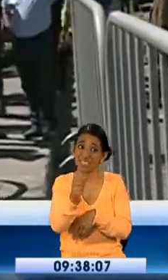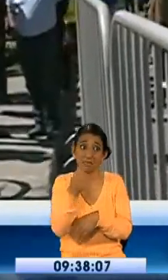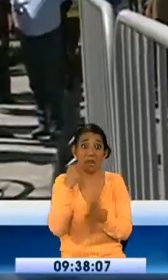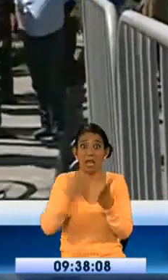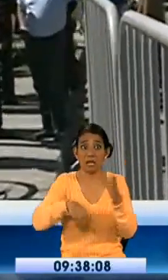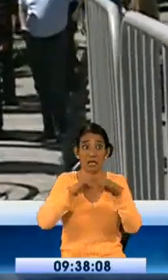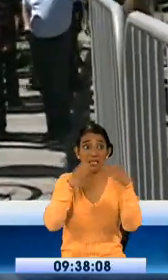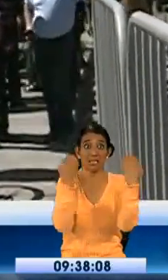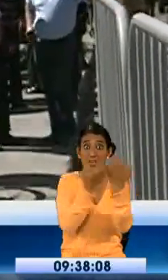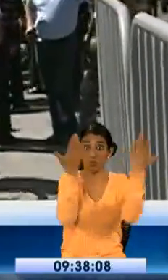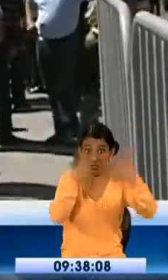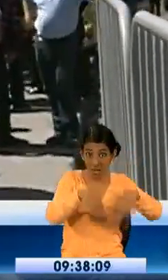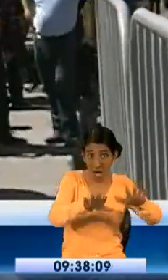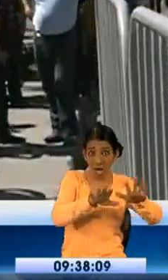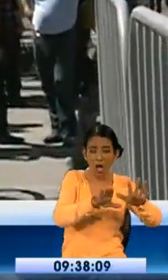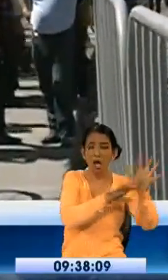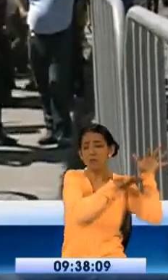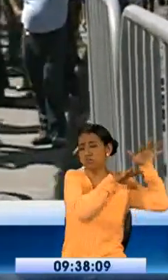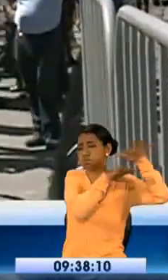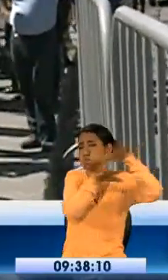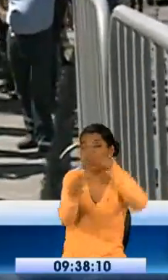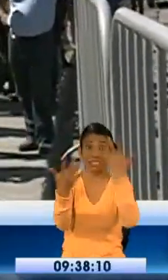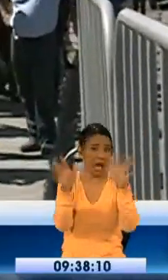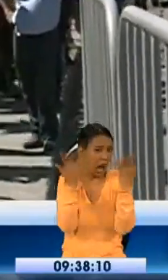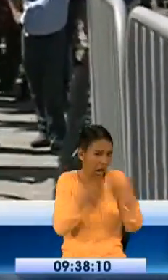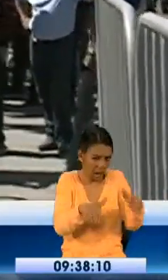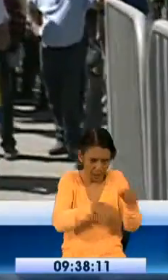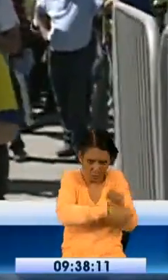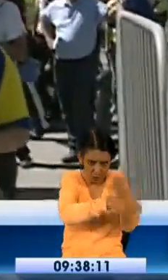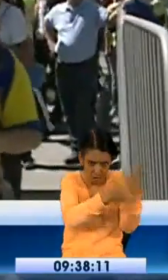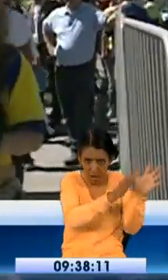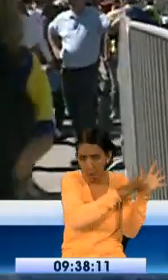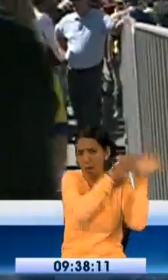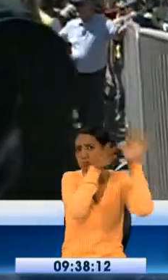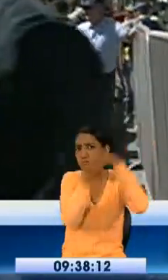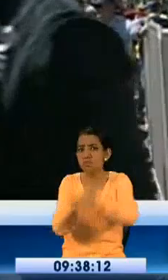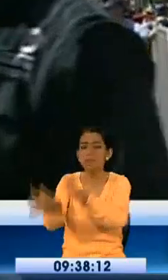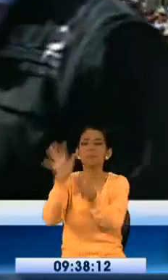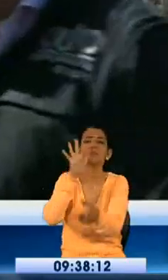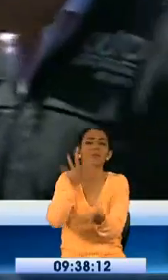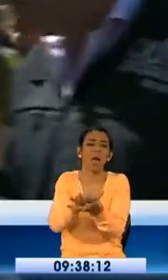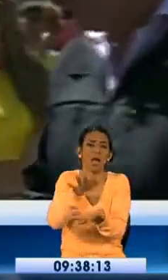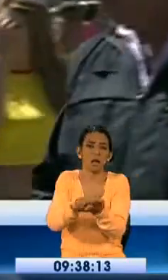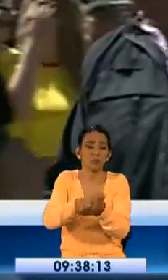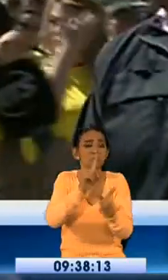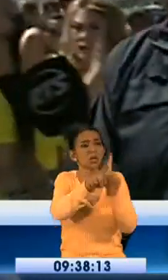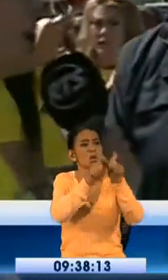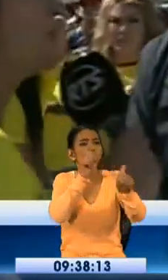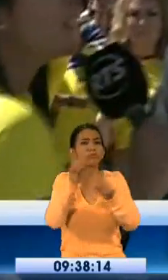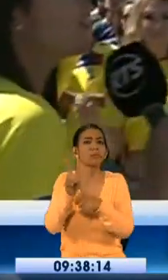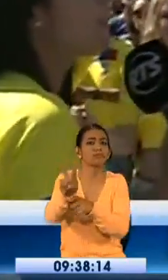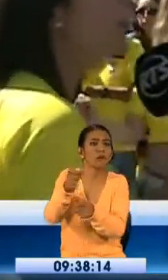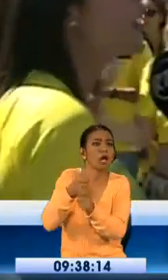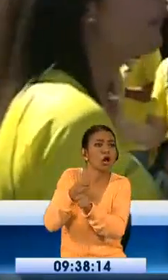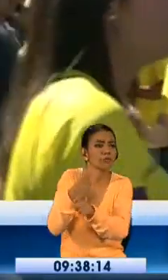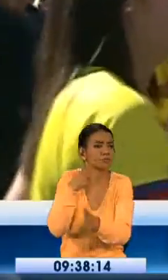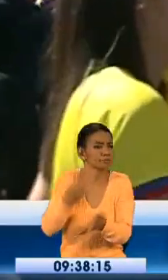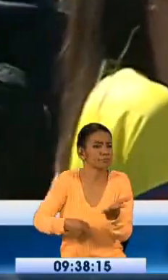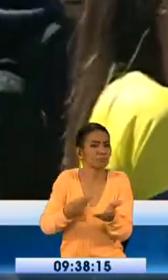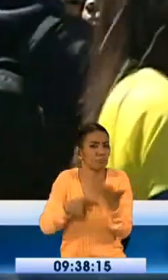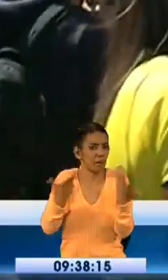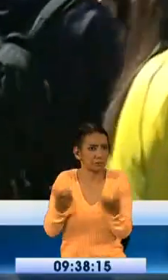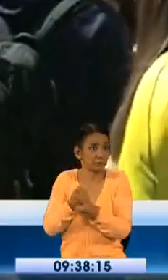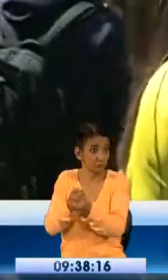escenario deportivo sea lo más tranquila y segura para las personas que se dieron cita a este escenario. ¿Qué pasa con la Ecovía, por ejemplo? ¿Este transporte público